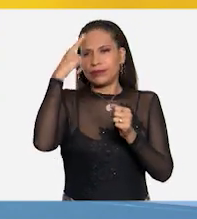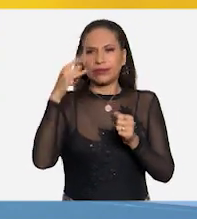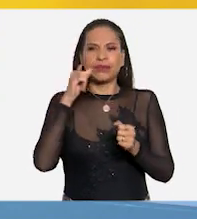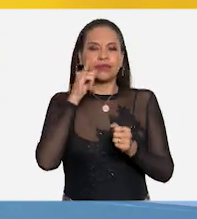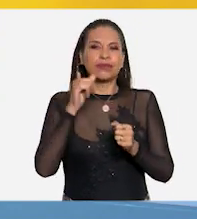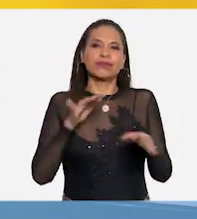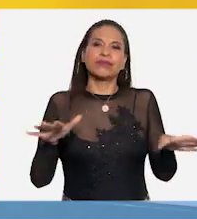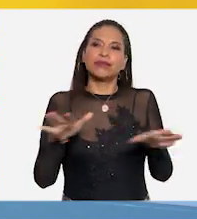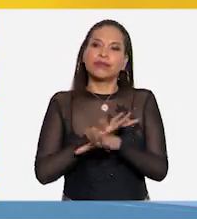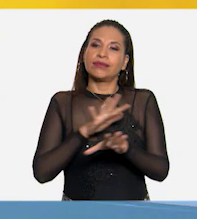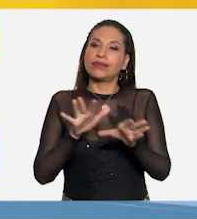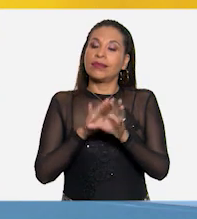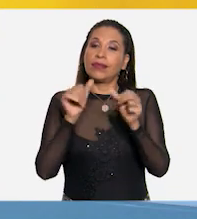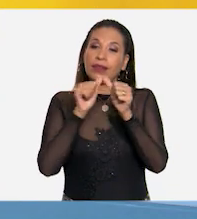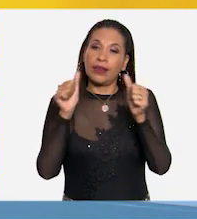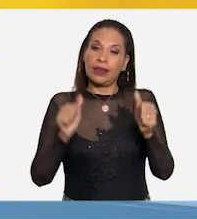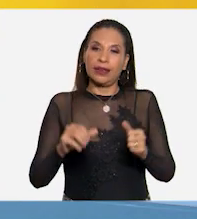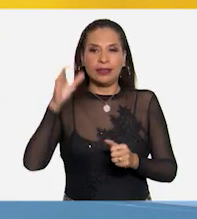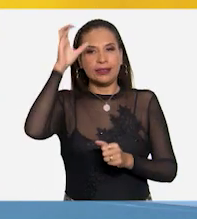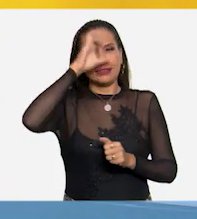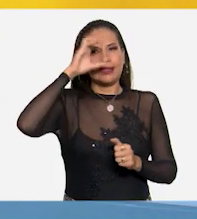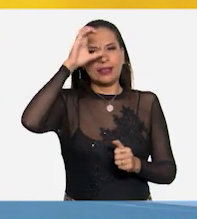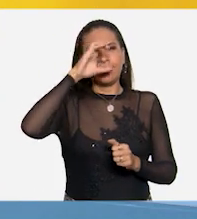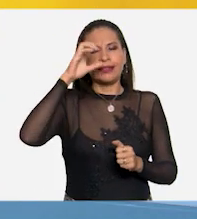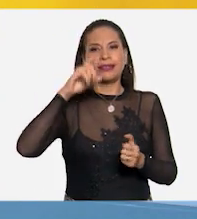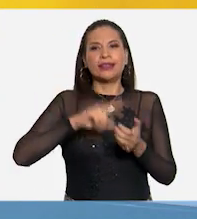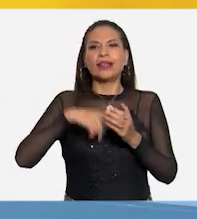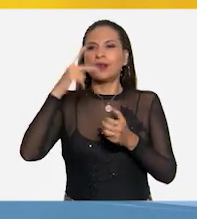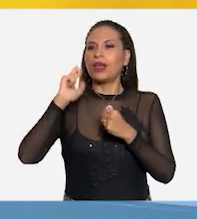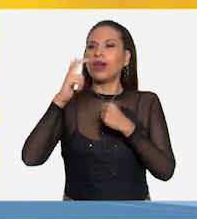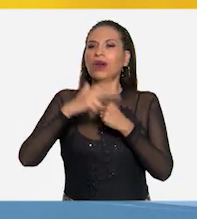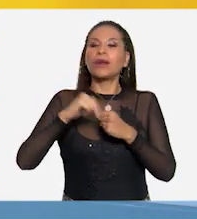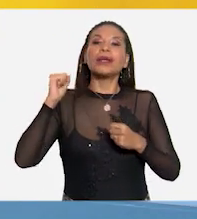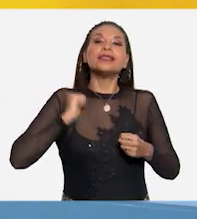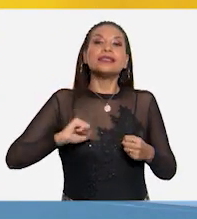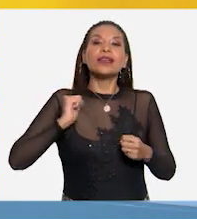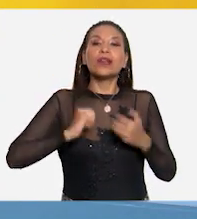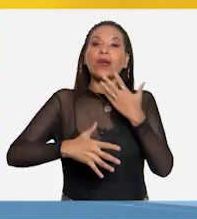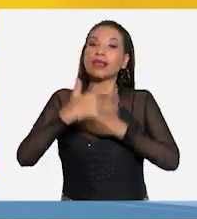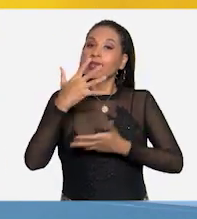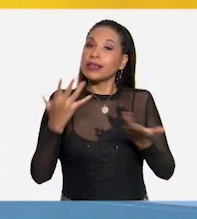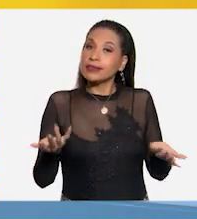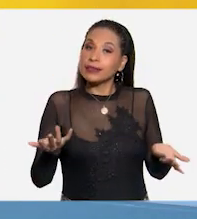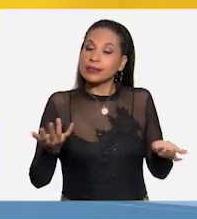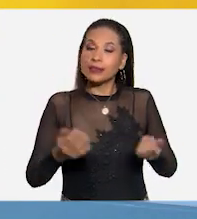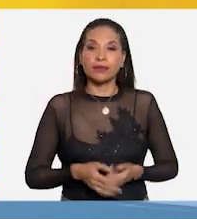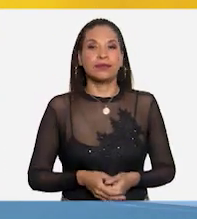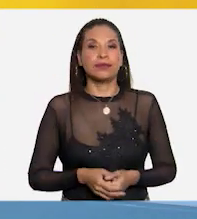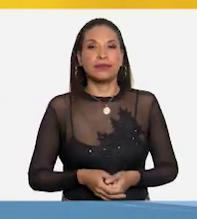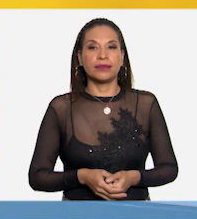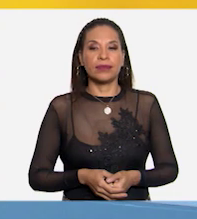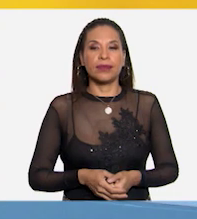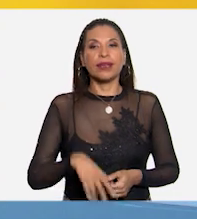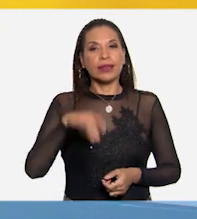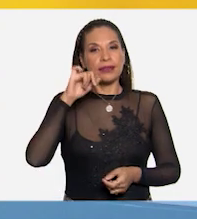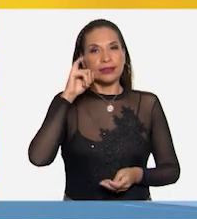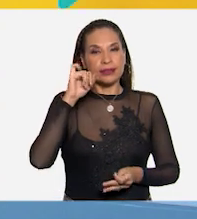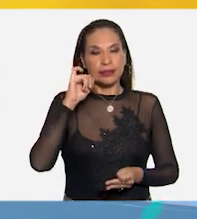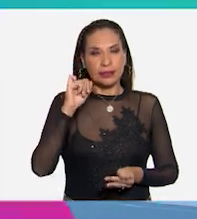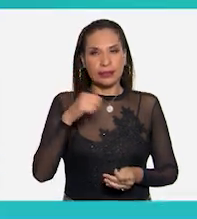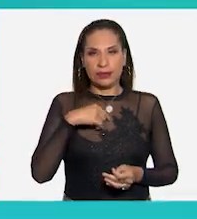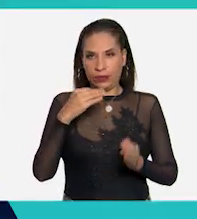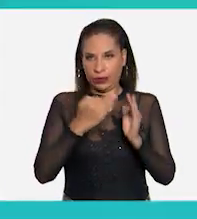que renovaron las artes y las ciencias en la Europa del siglo XV, ¿no? Y sí,